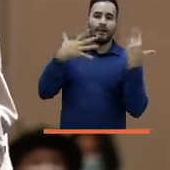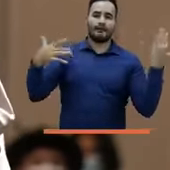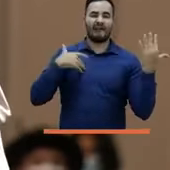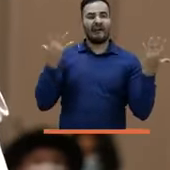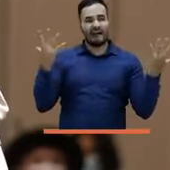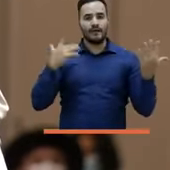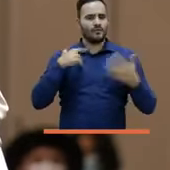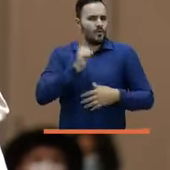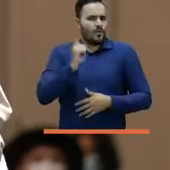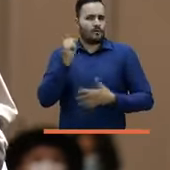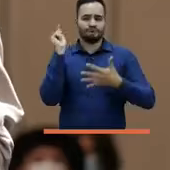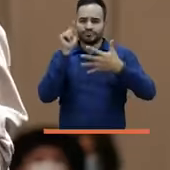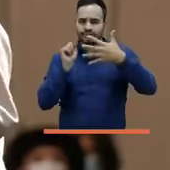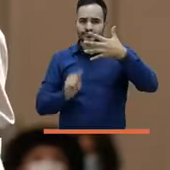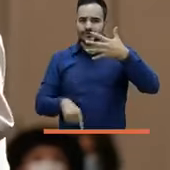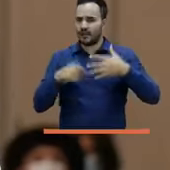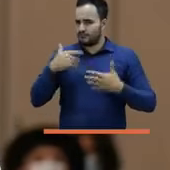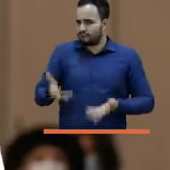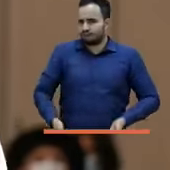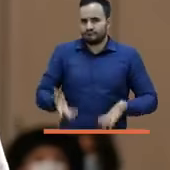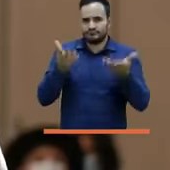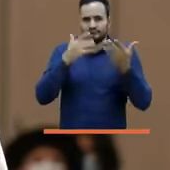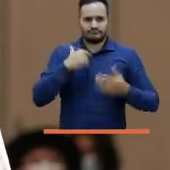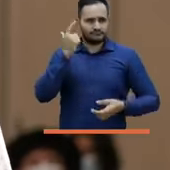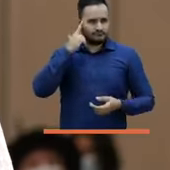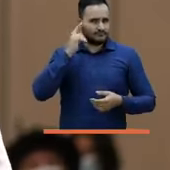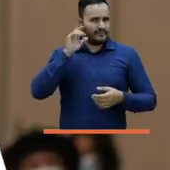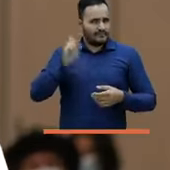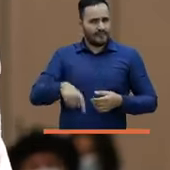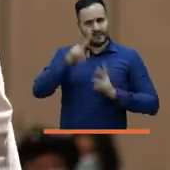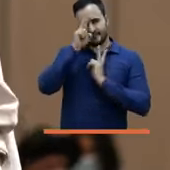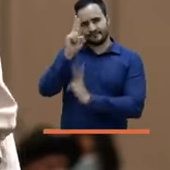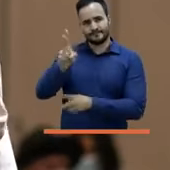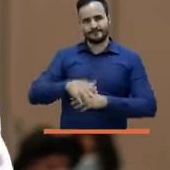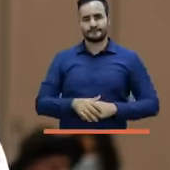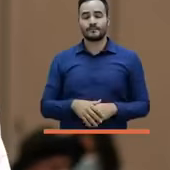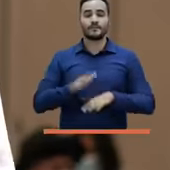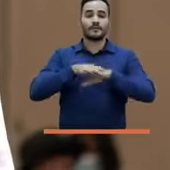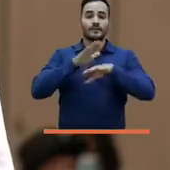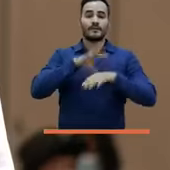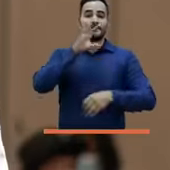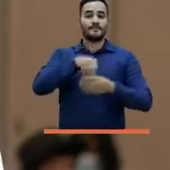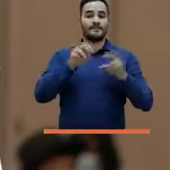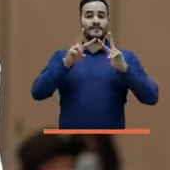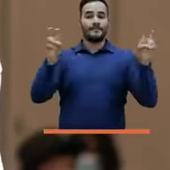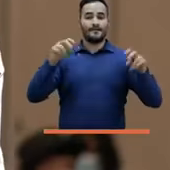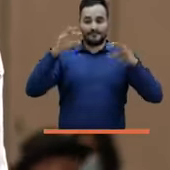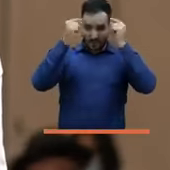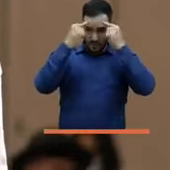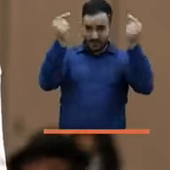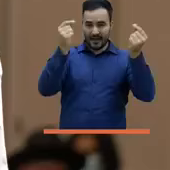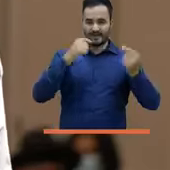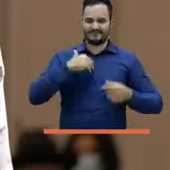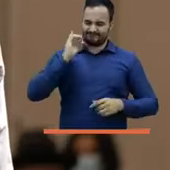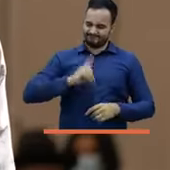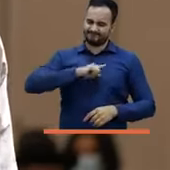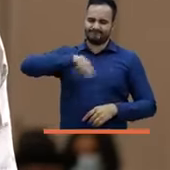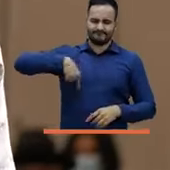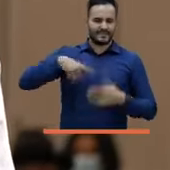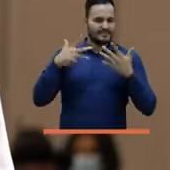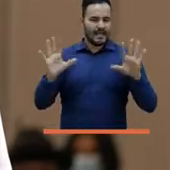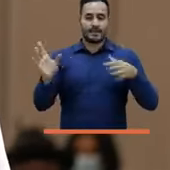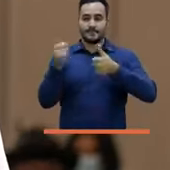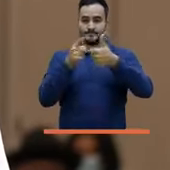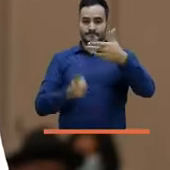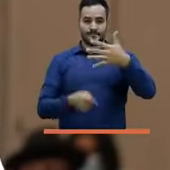aquí estamos frente a unos constantes escenarios de vulneración de derechos ahora en confiar hemos decidido primero en términos laborales